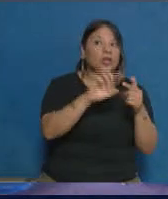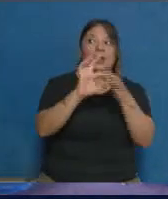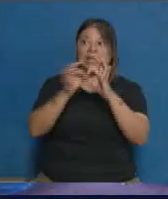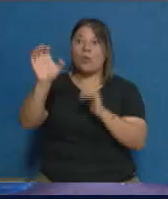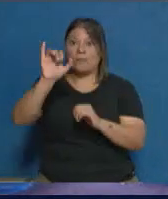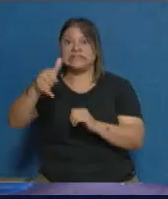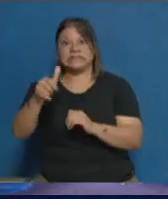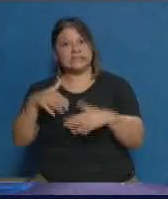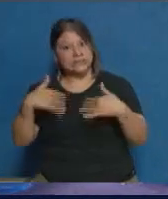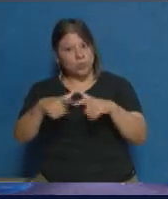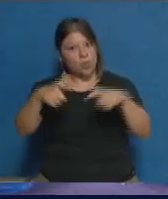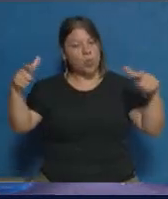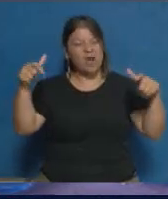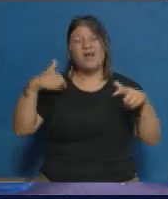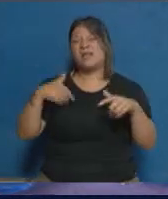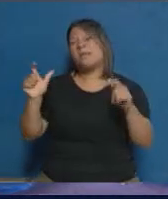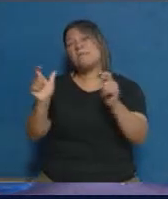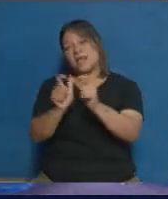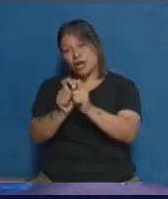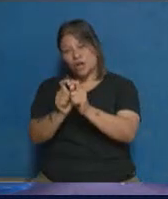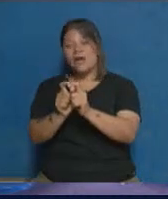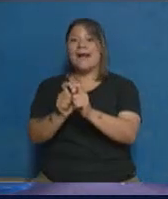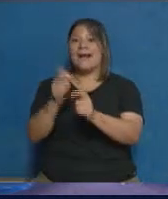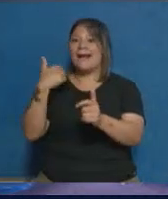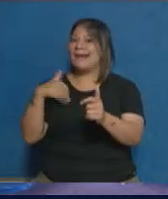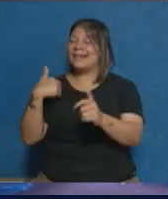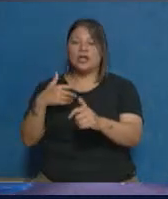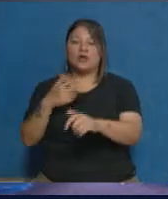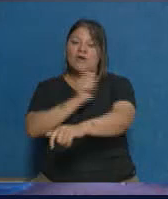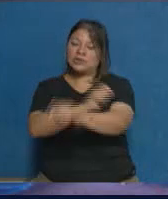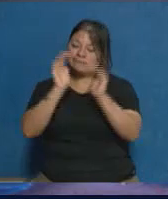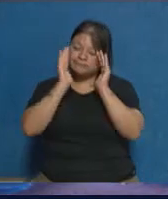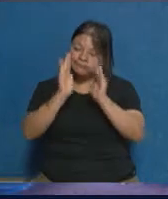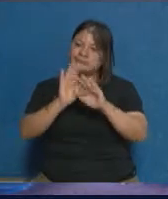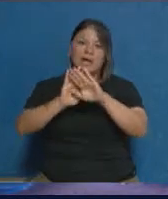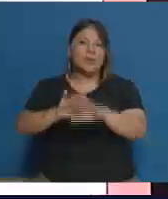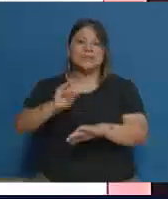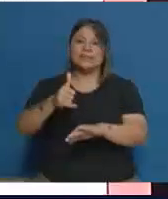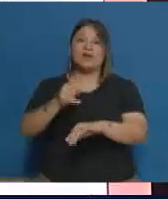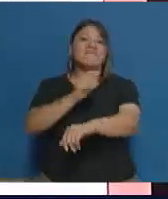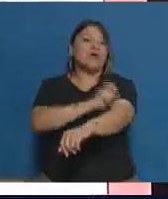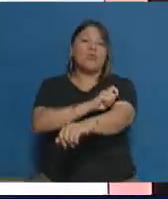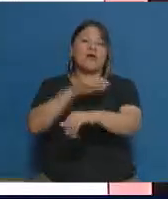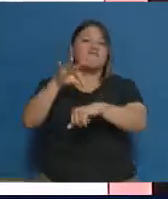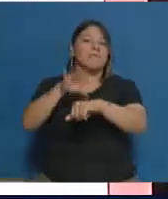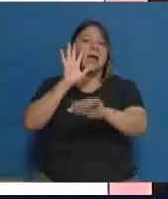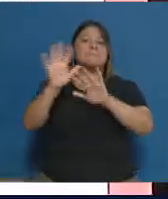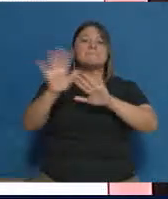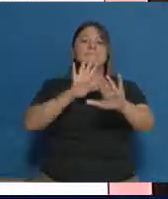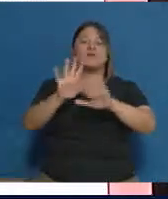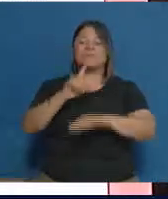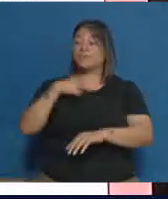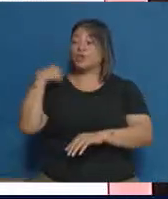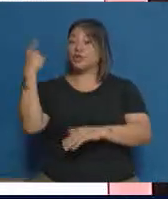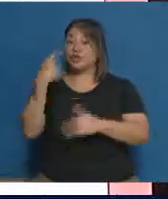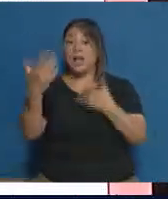adhieren a la vacunación porque las vacunas previenen enfermedades, ¿sí? Escuchemos acerca de esto. Nosotros hablamos